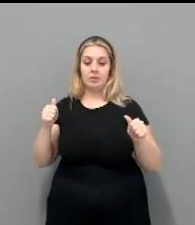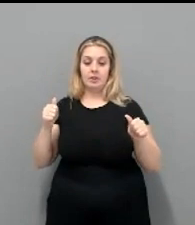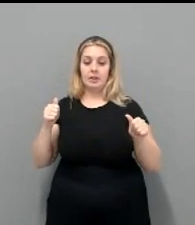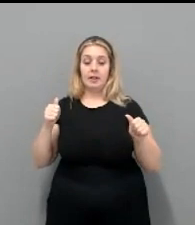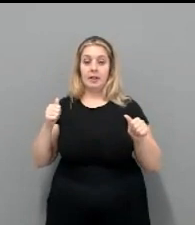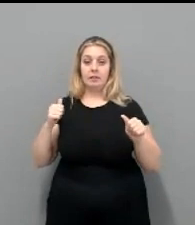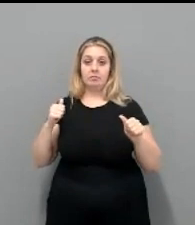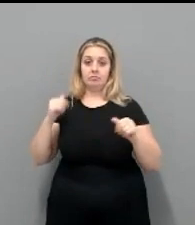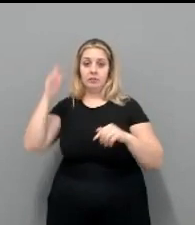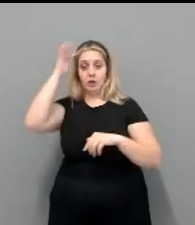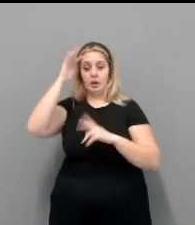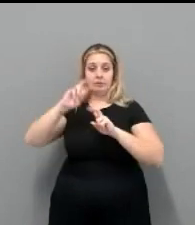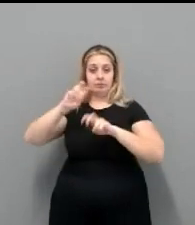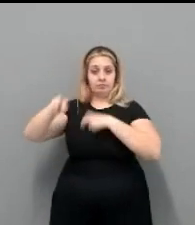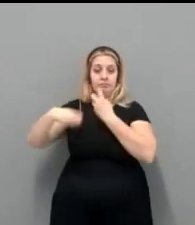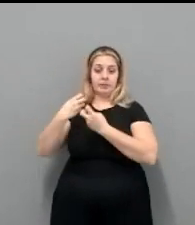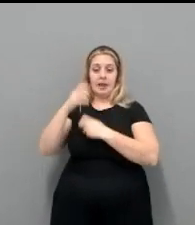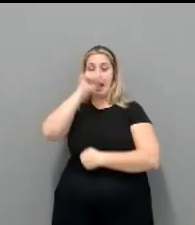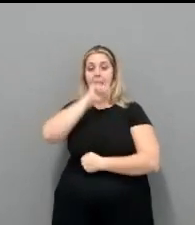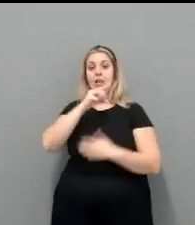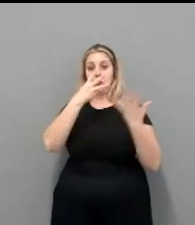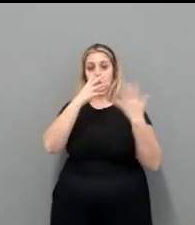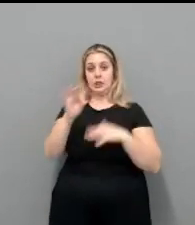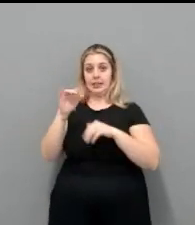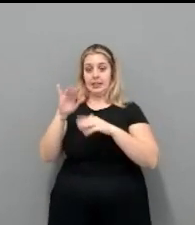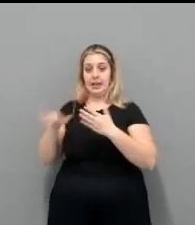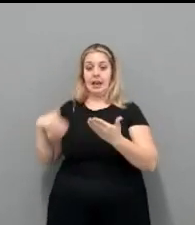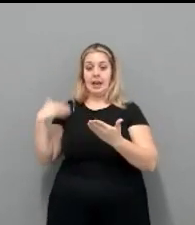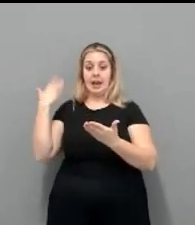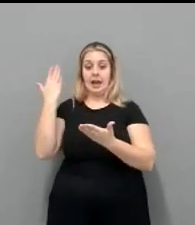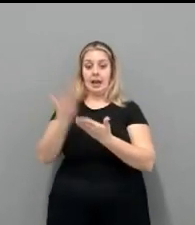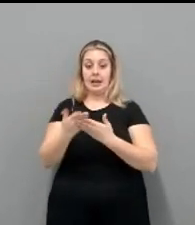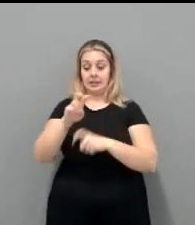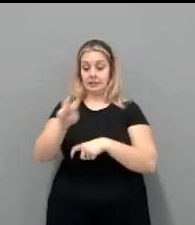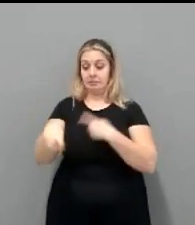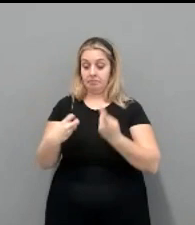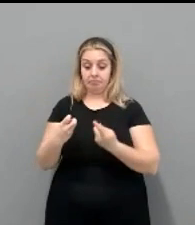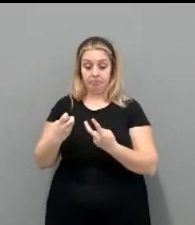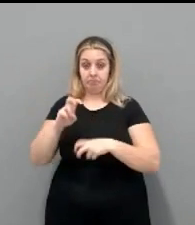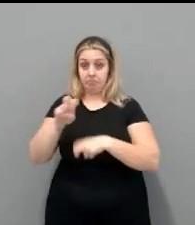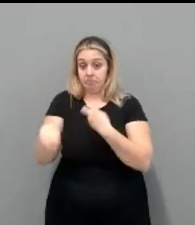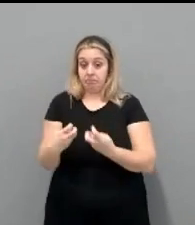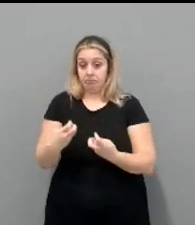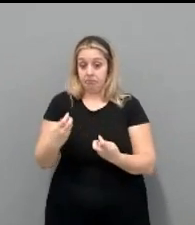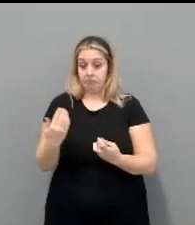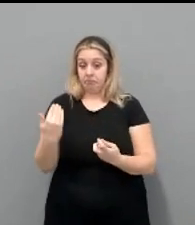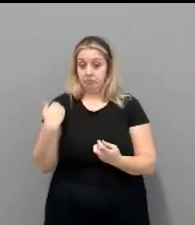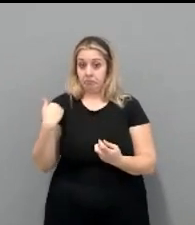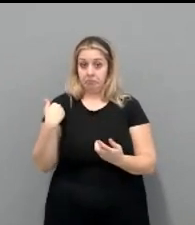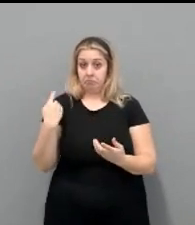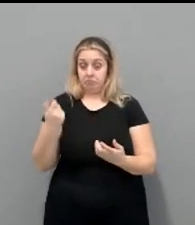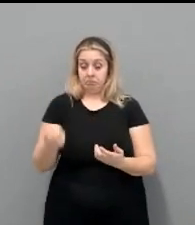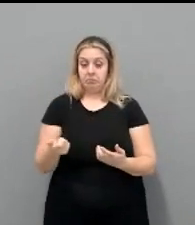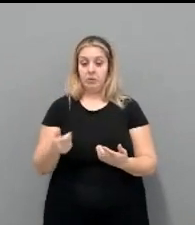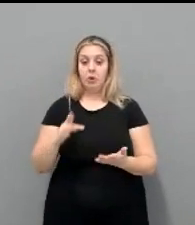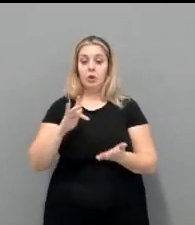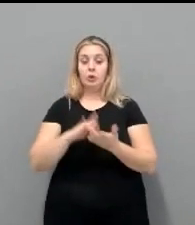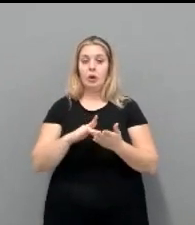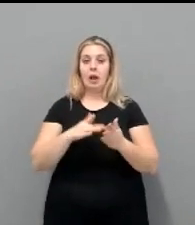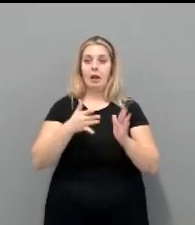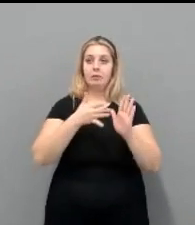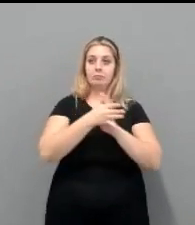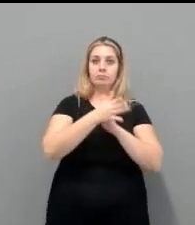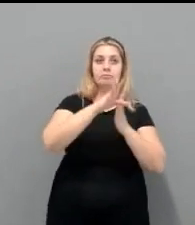reformulaciones en los años 80 hasta las últimas reformulaciones de Cafiero, ha ido adquiriendo matices